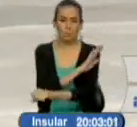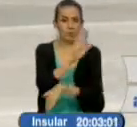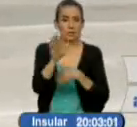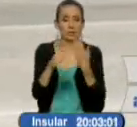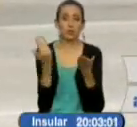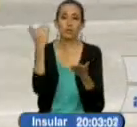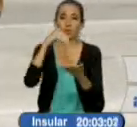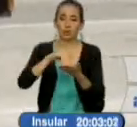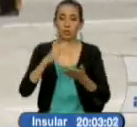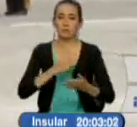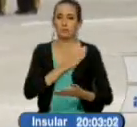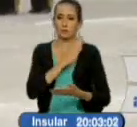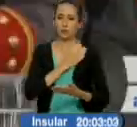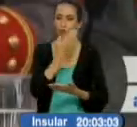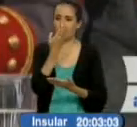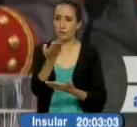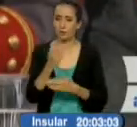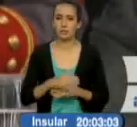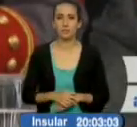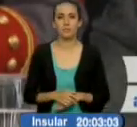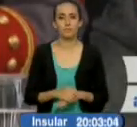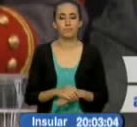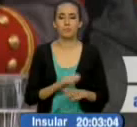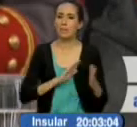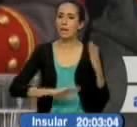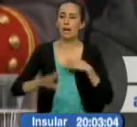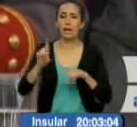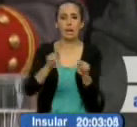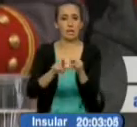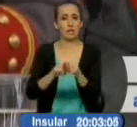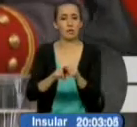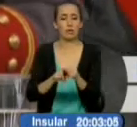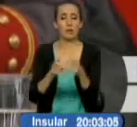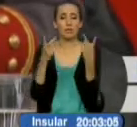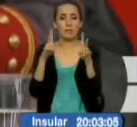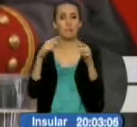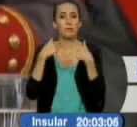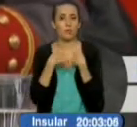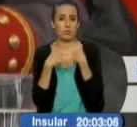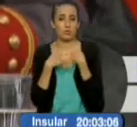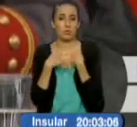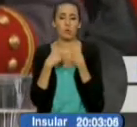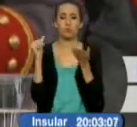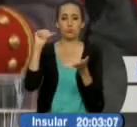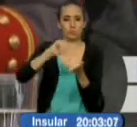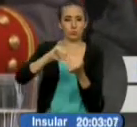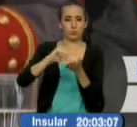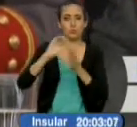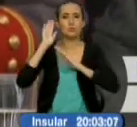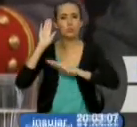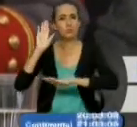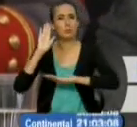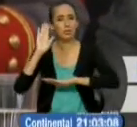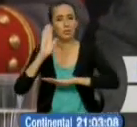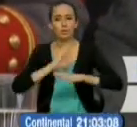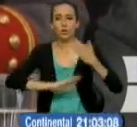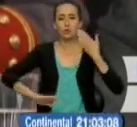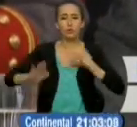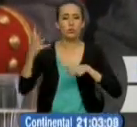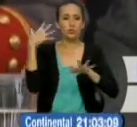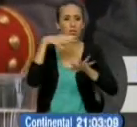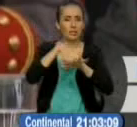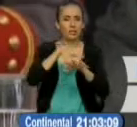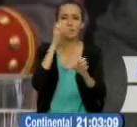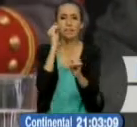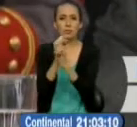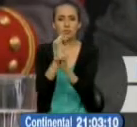su confianza en la seguridad que le brindan. Al igual que todo el Estado, también me considero un patriota comprometido con la integridad